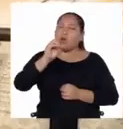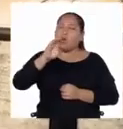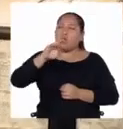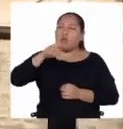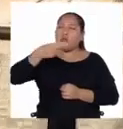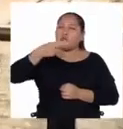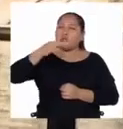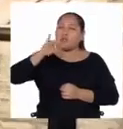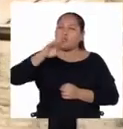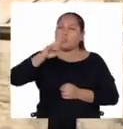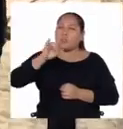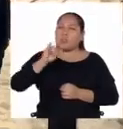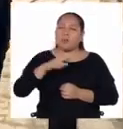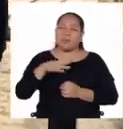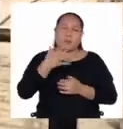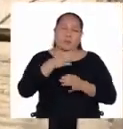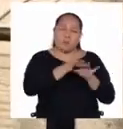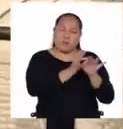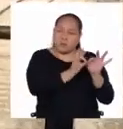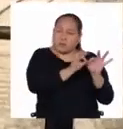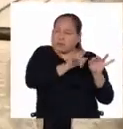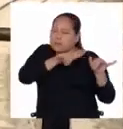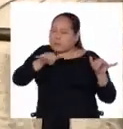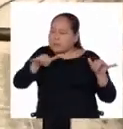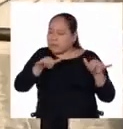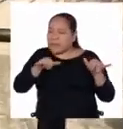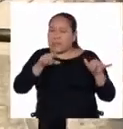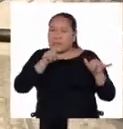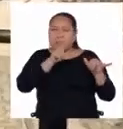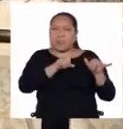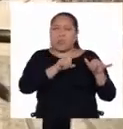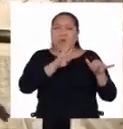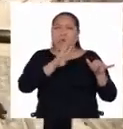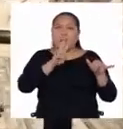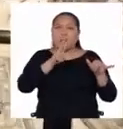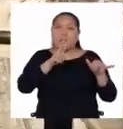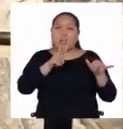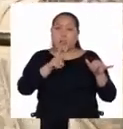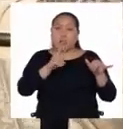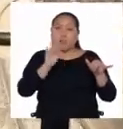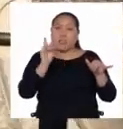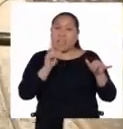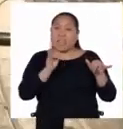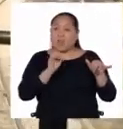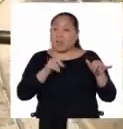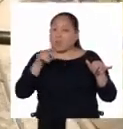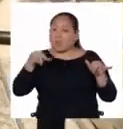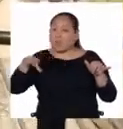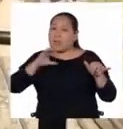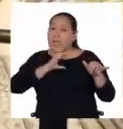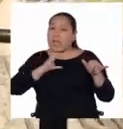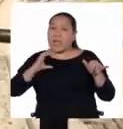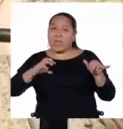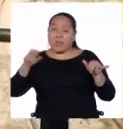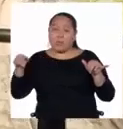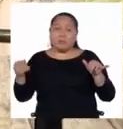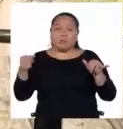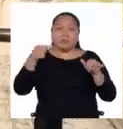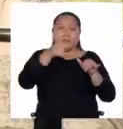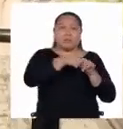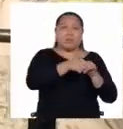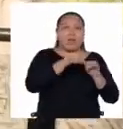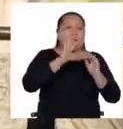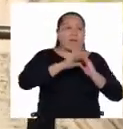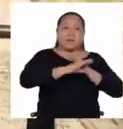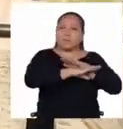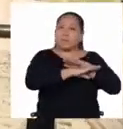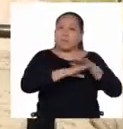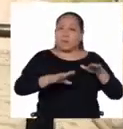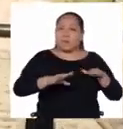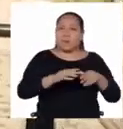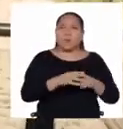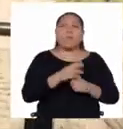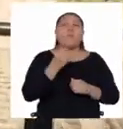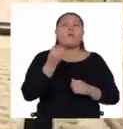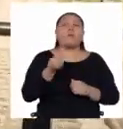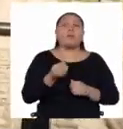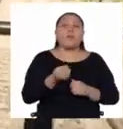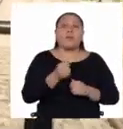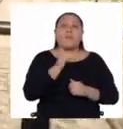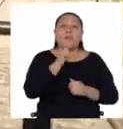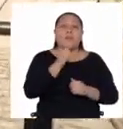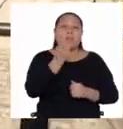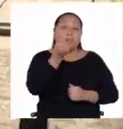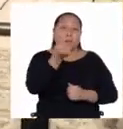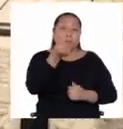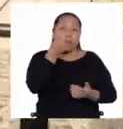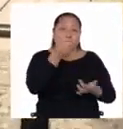kilómetros del Callao. Allí se detuvo la construcción del ferrocarril, primero por falta de